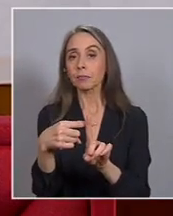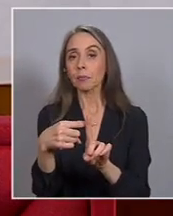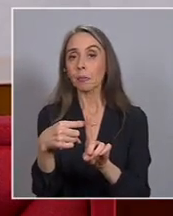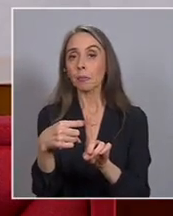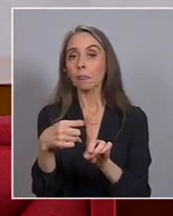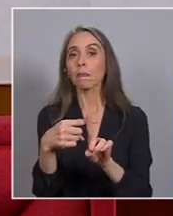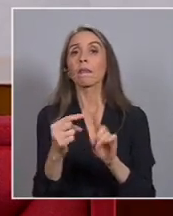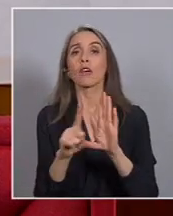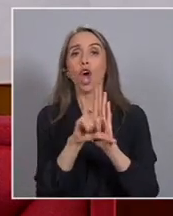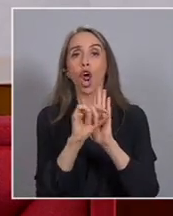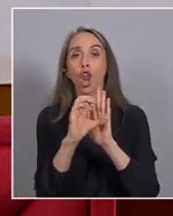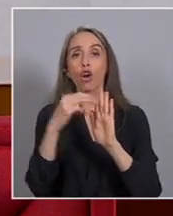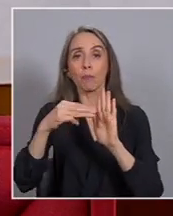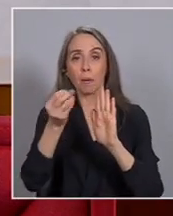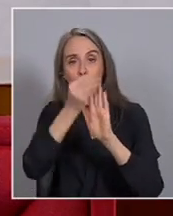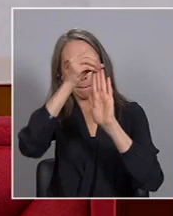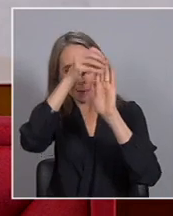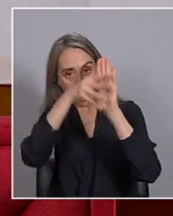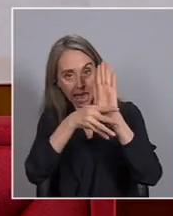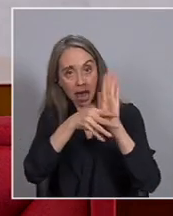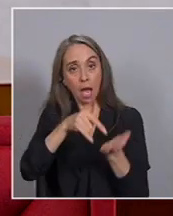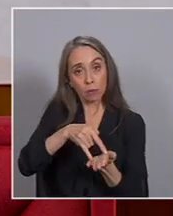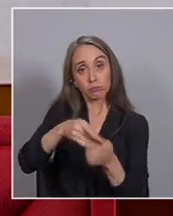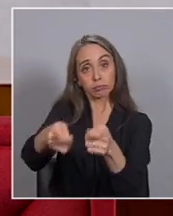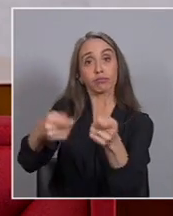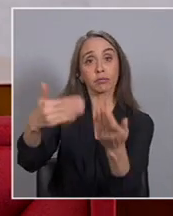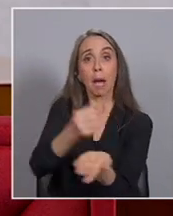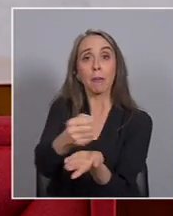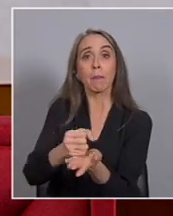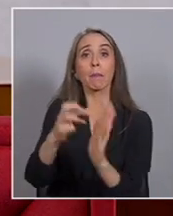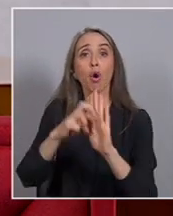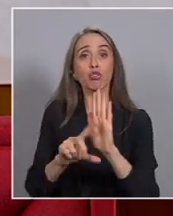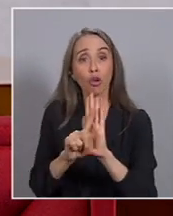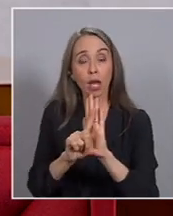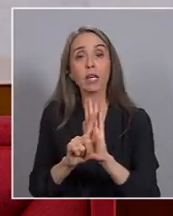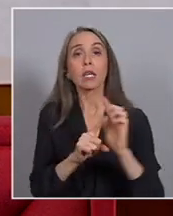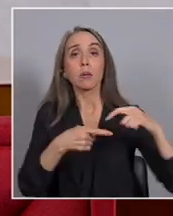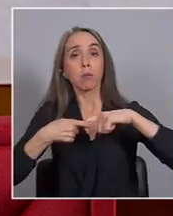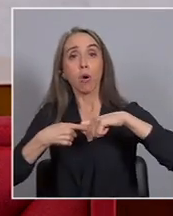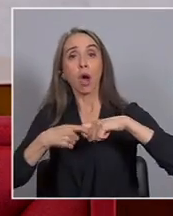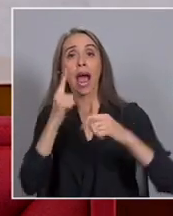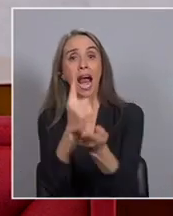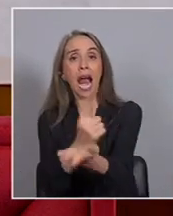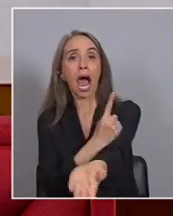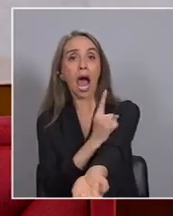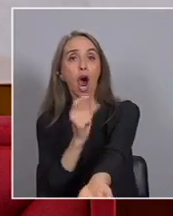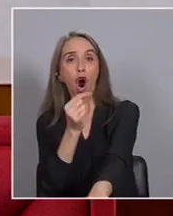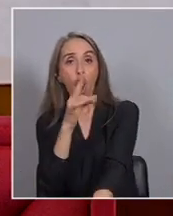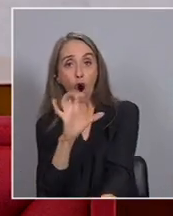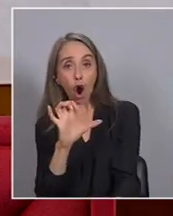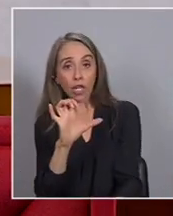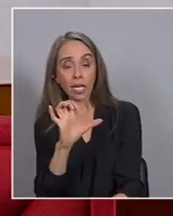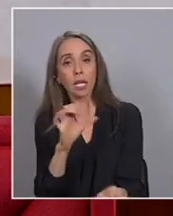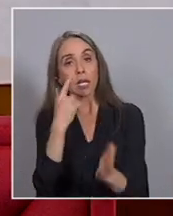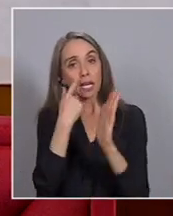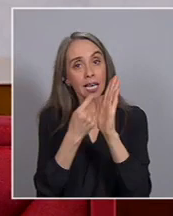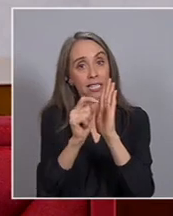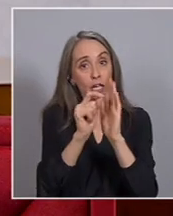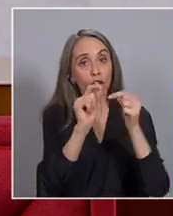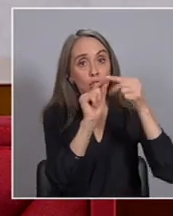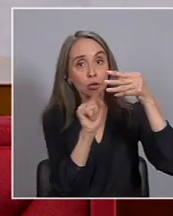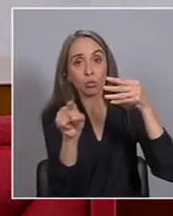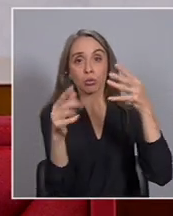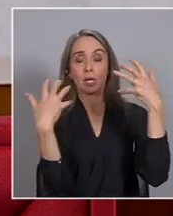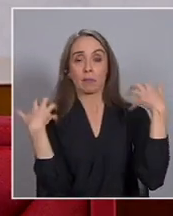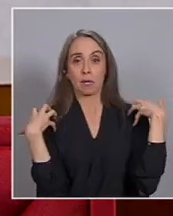fortaleciendo la Ley Orgánica de Municipalidades que ya presentamos y acordamos con los gobernadores regionales reconocerles facultades